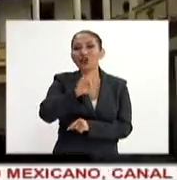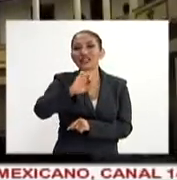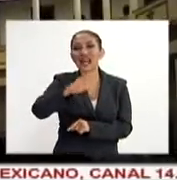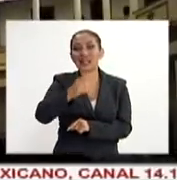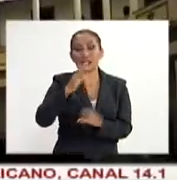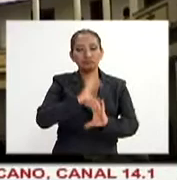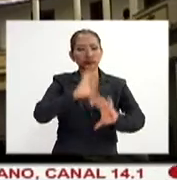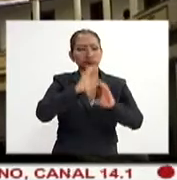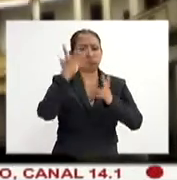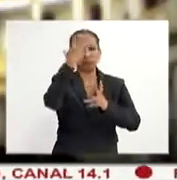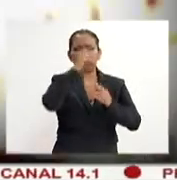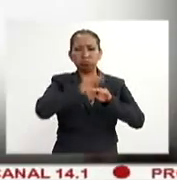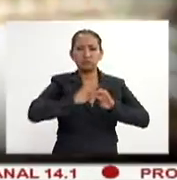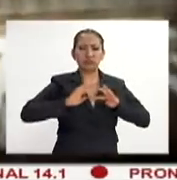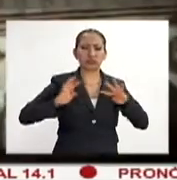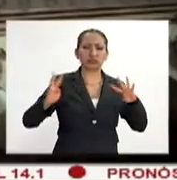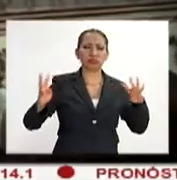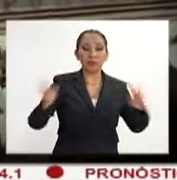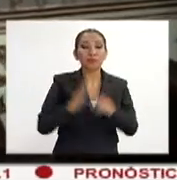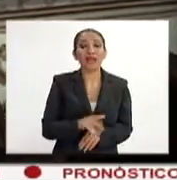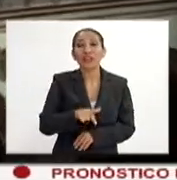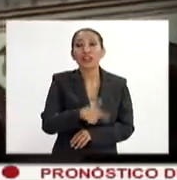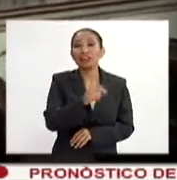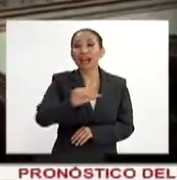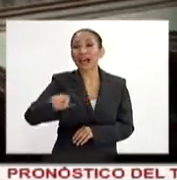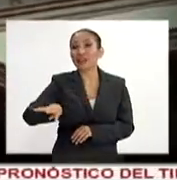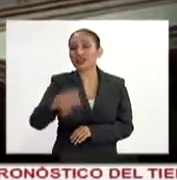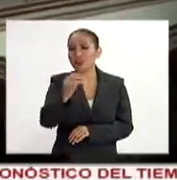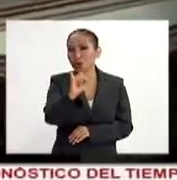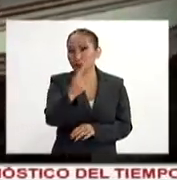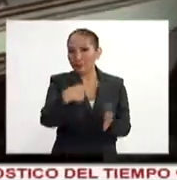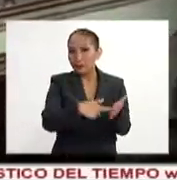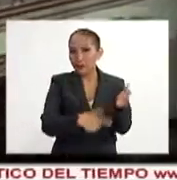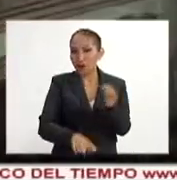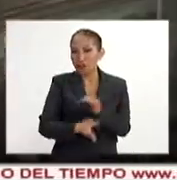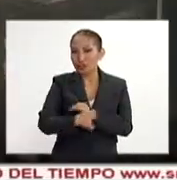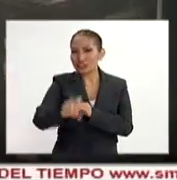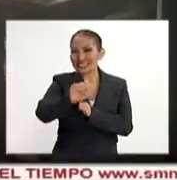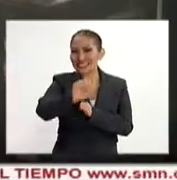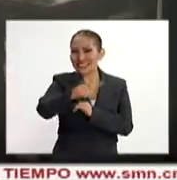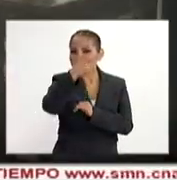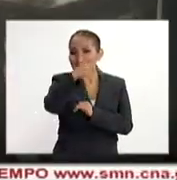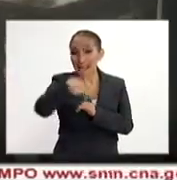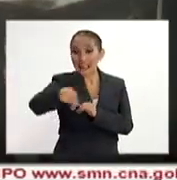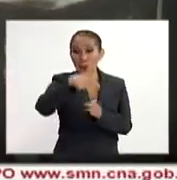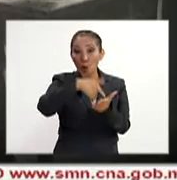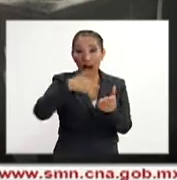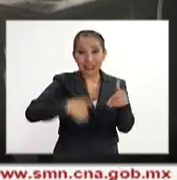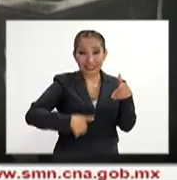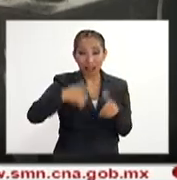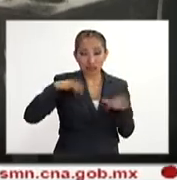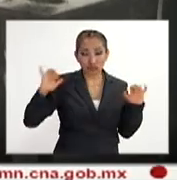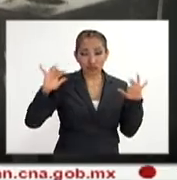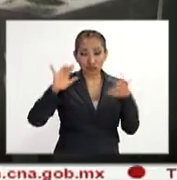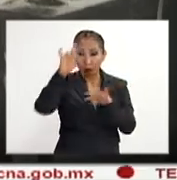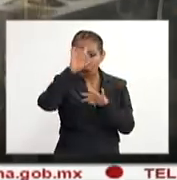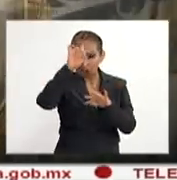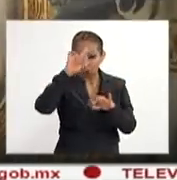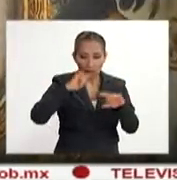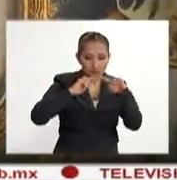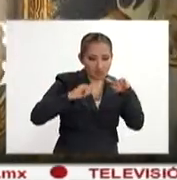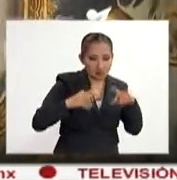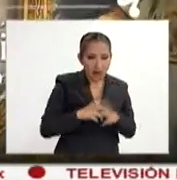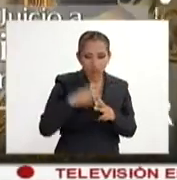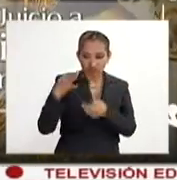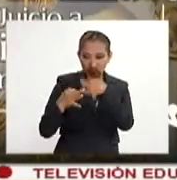un coro monumental. Del 12 al 14 de junio de 1867, el recinto fue sede del Consejo de Guerra que